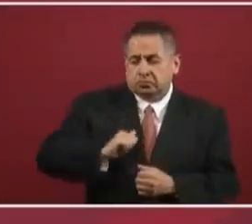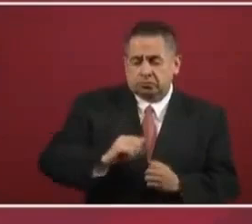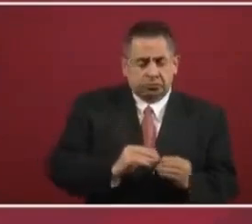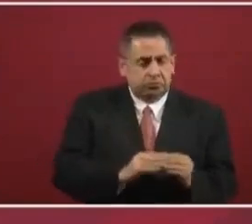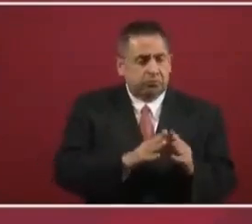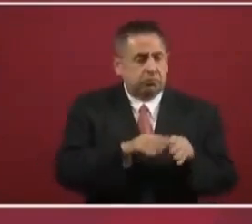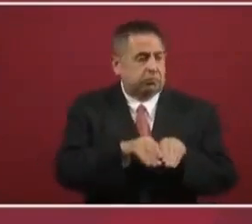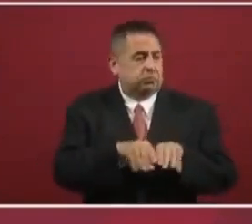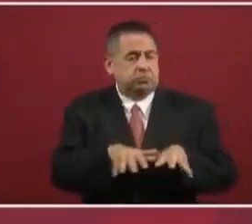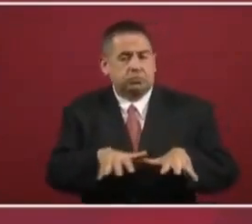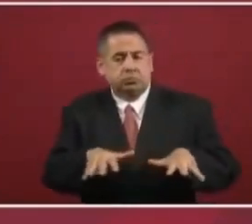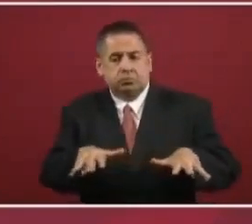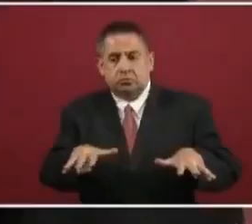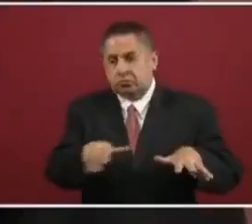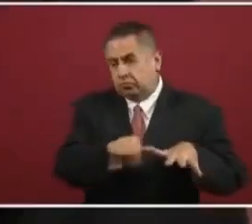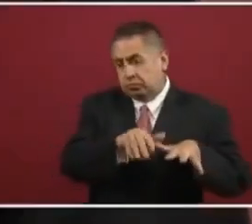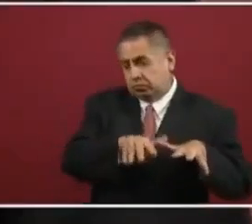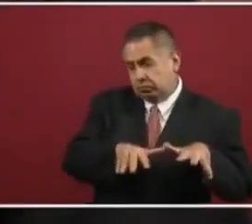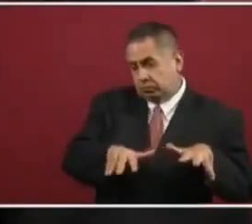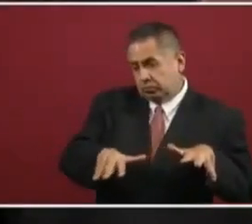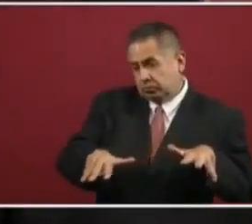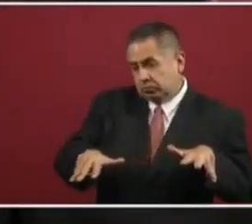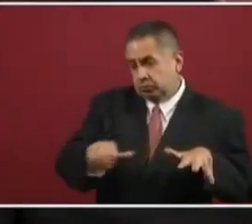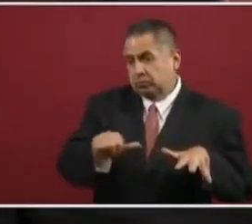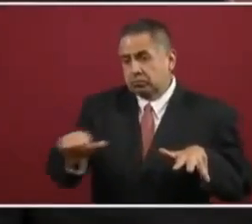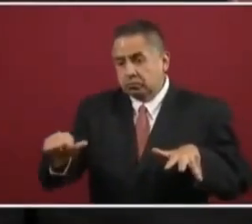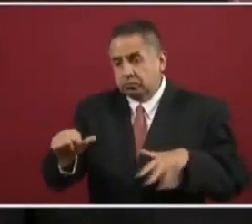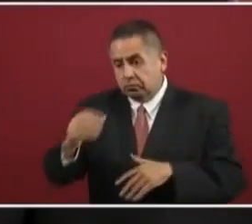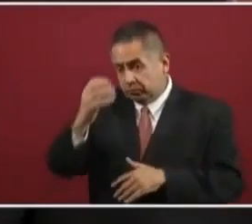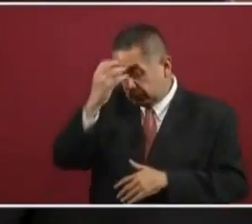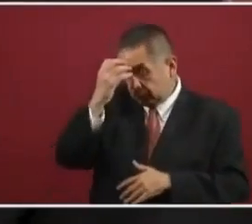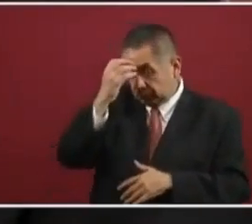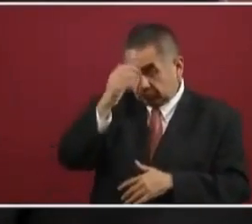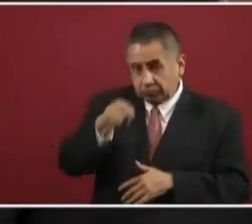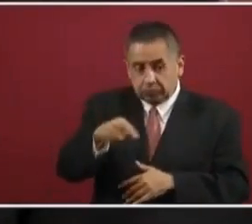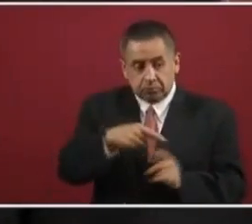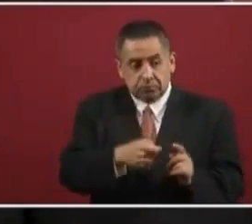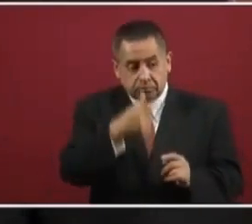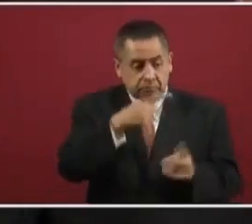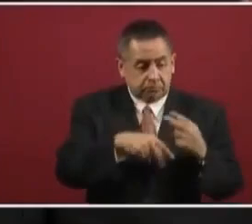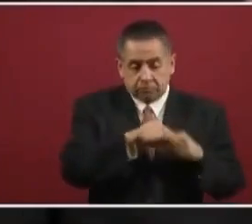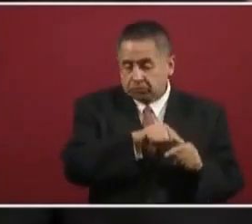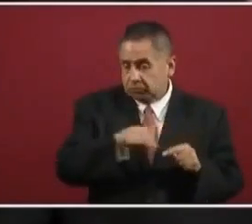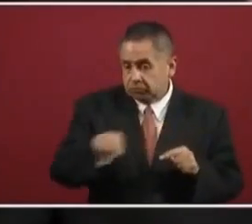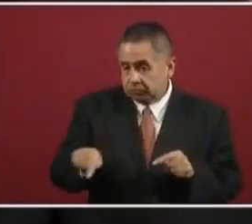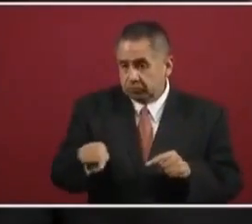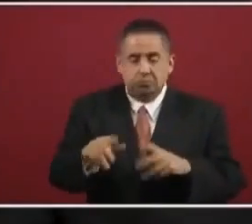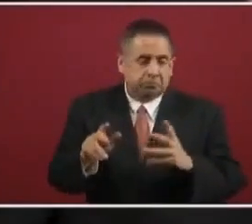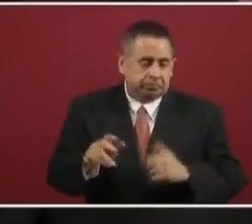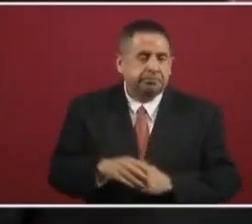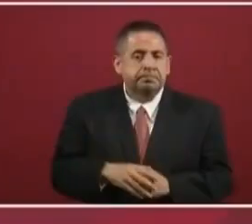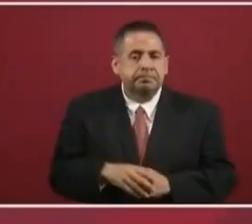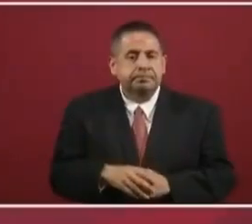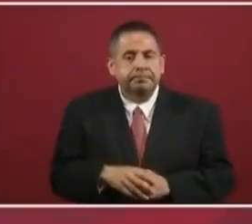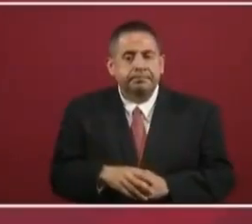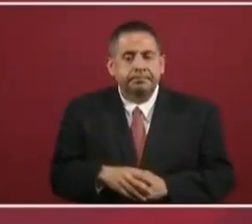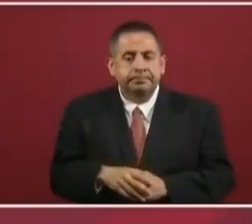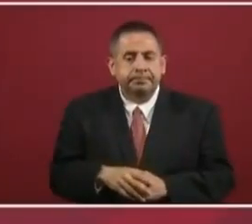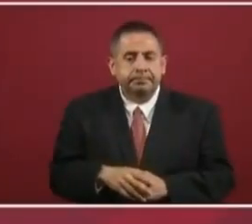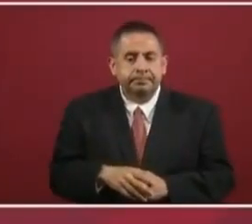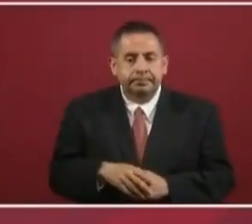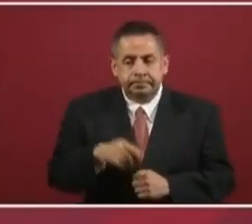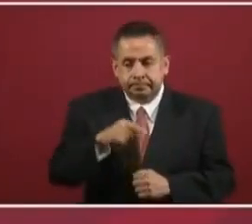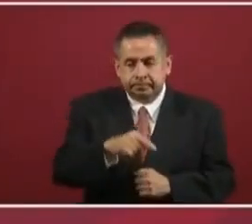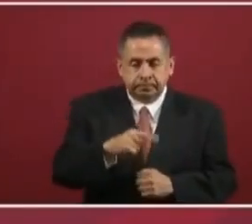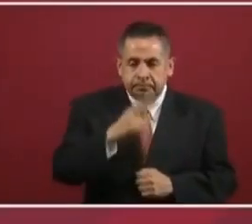que le daba agua hasta Chapultepec y se